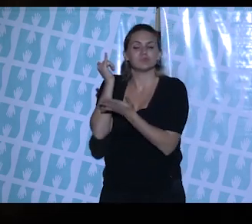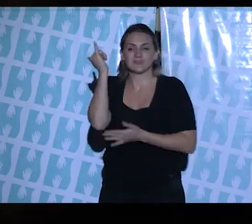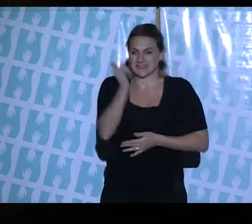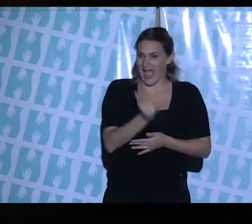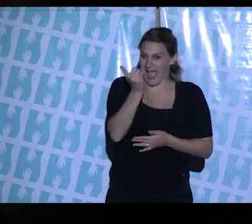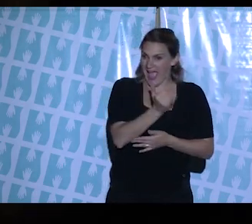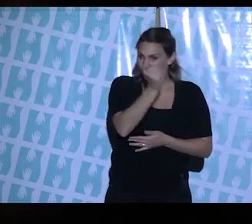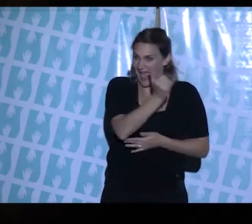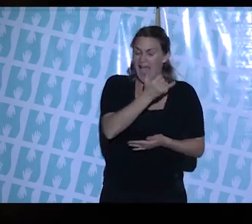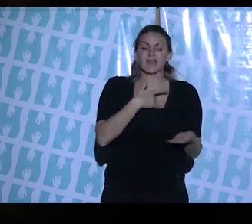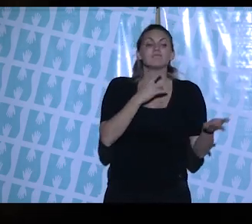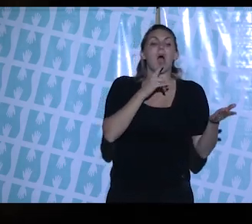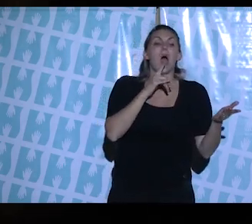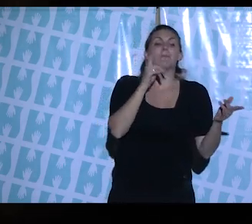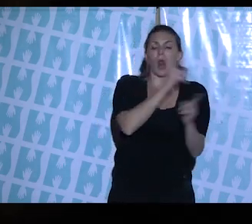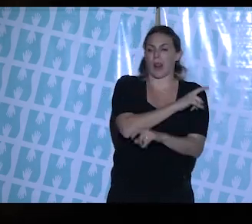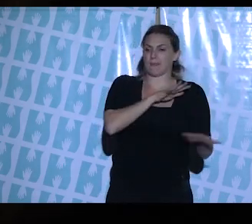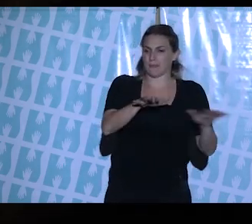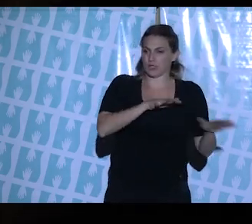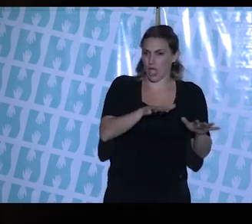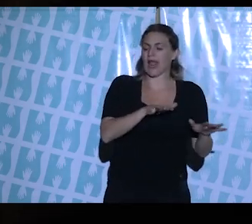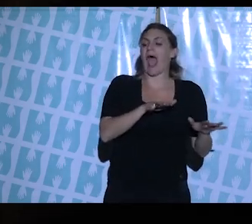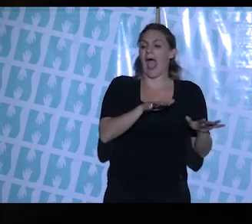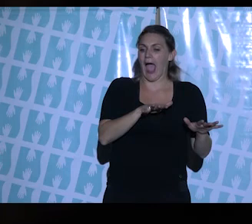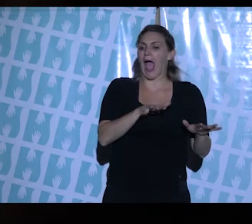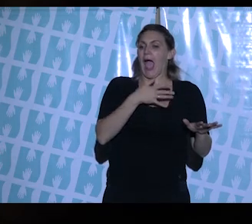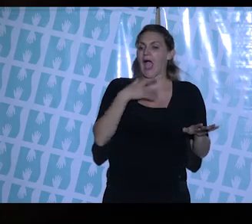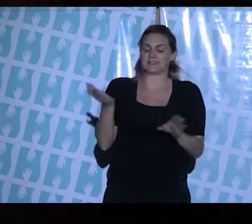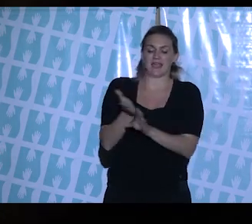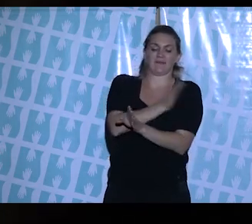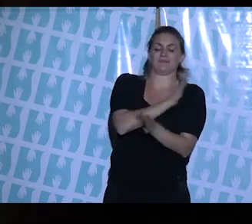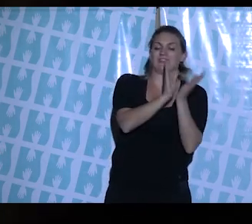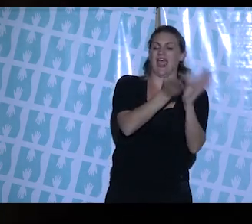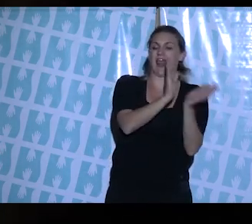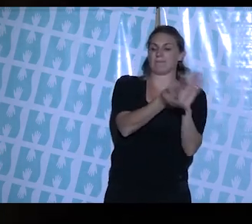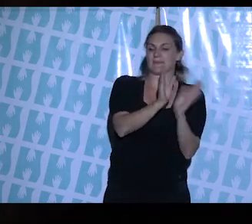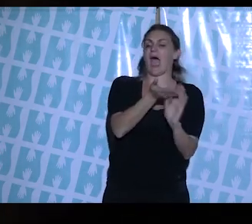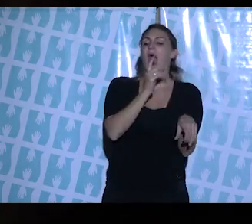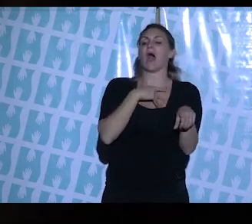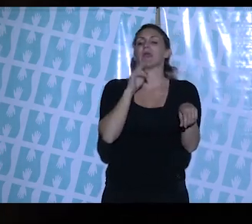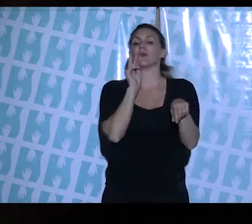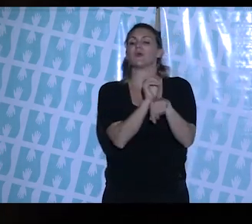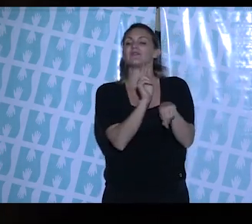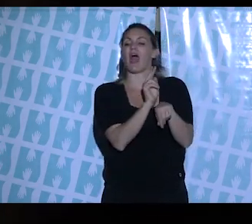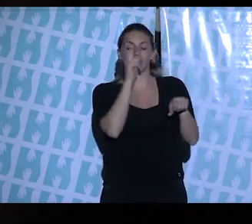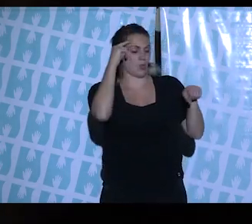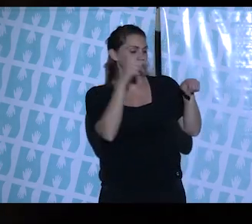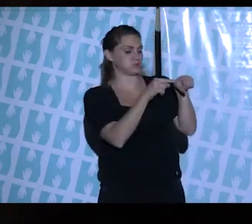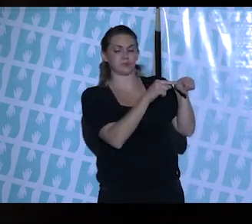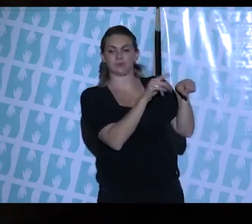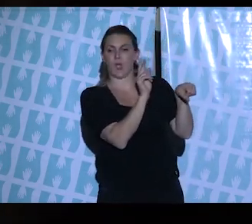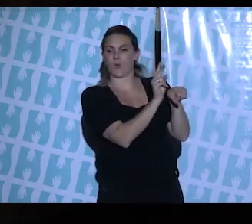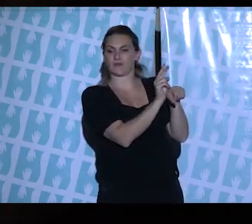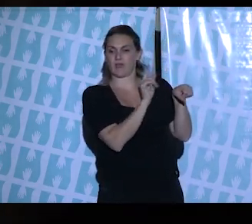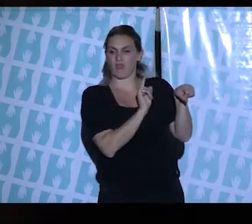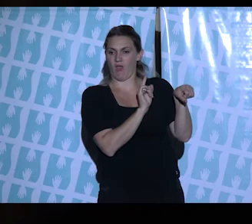motores, voy a instaurar una terapéutica de neuroprotección. Si yo detecto la